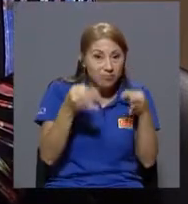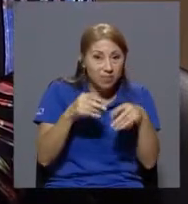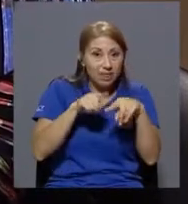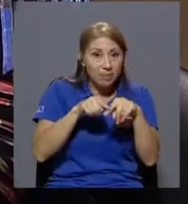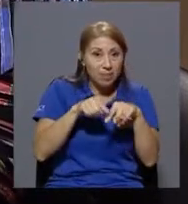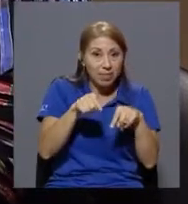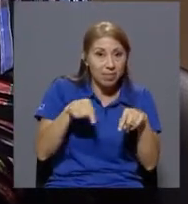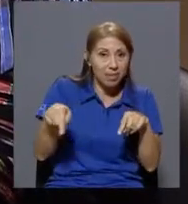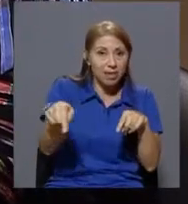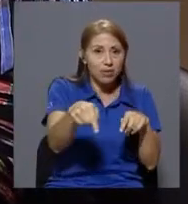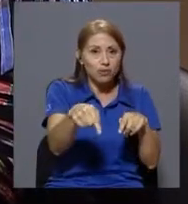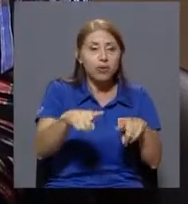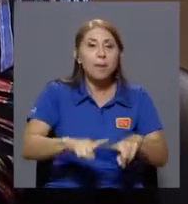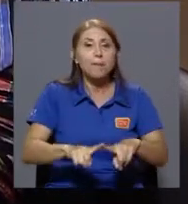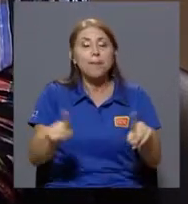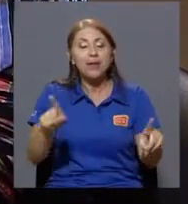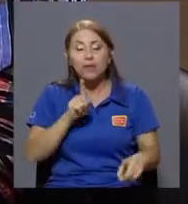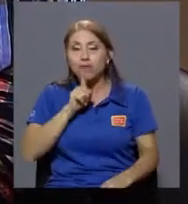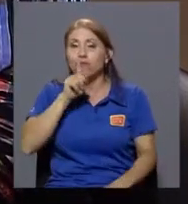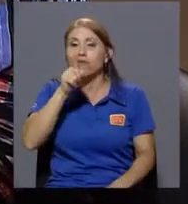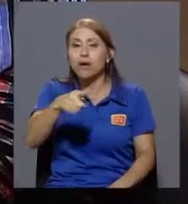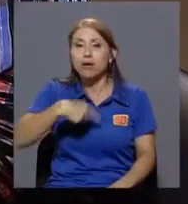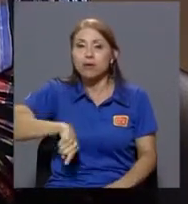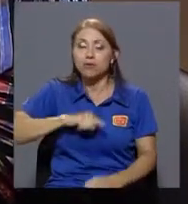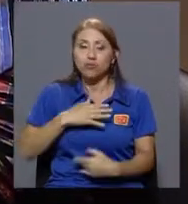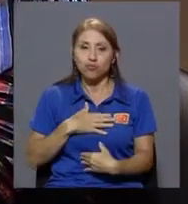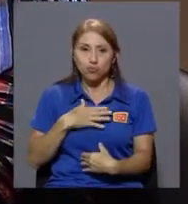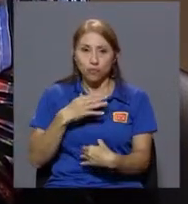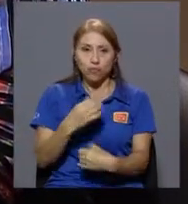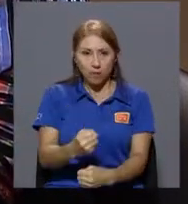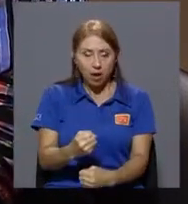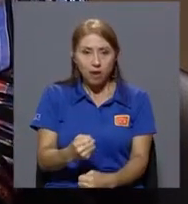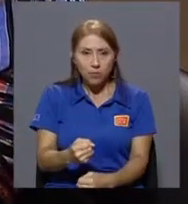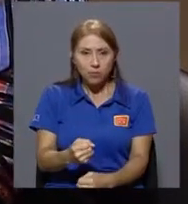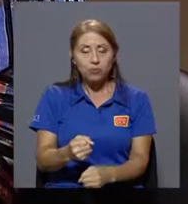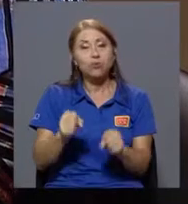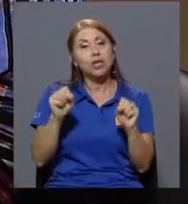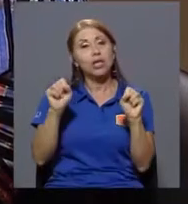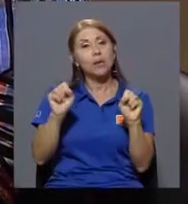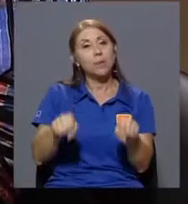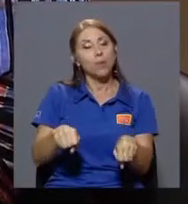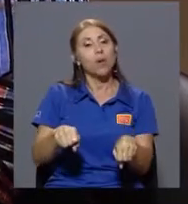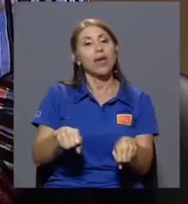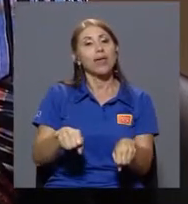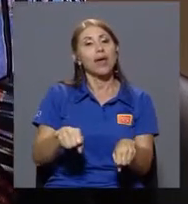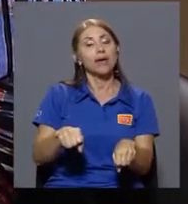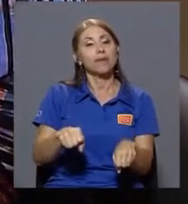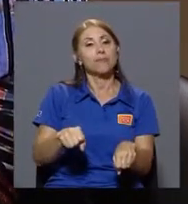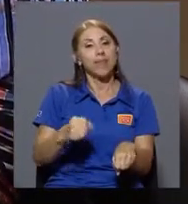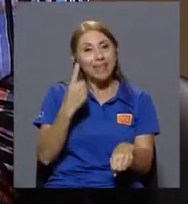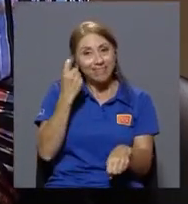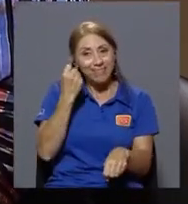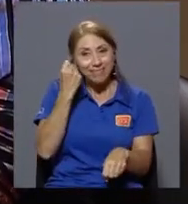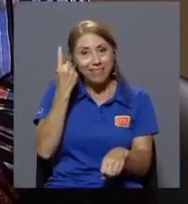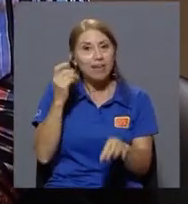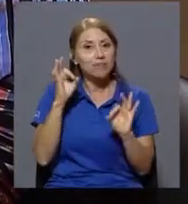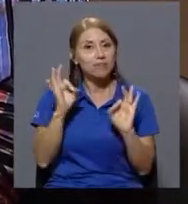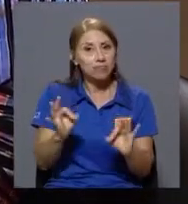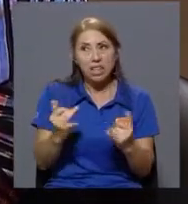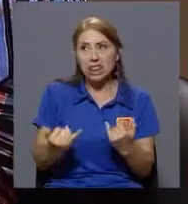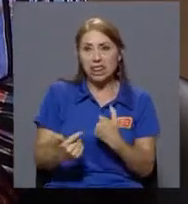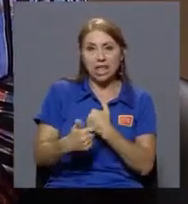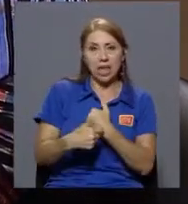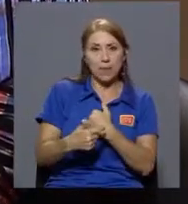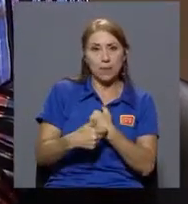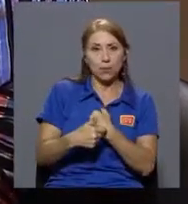realmente confiamos que puedan hacer la mejor lectura de los tiempos y de